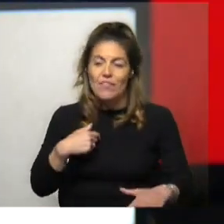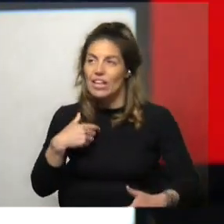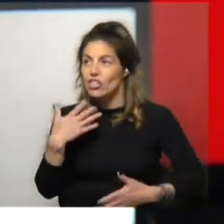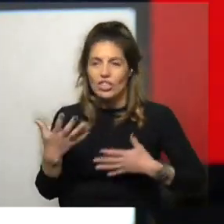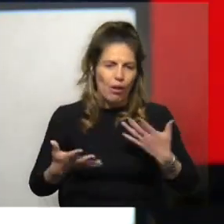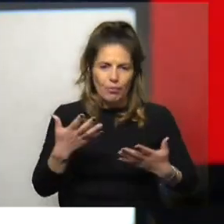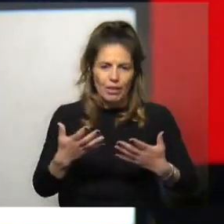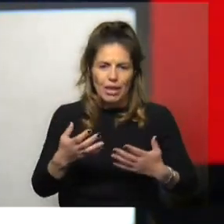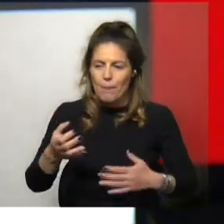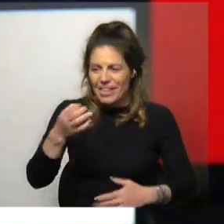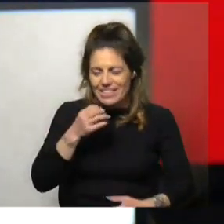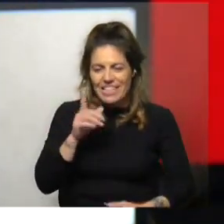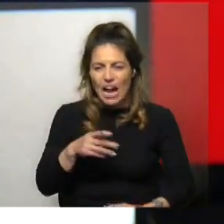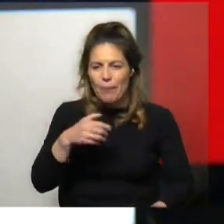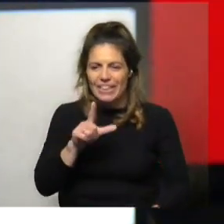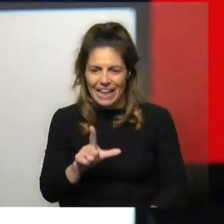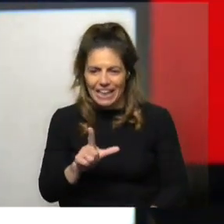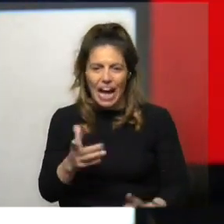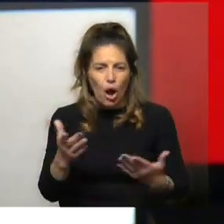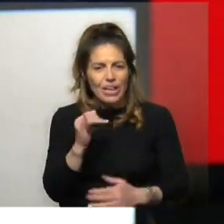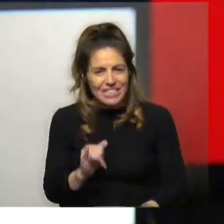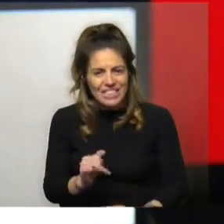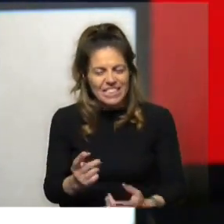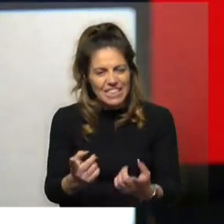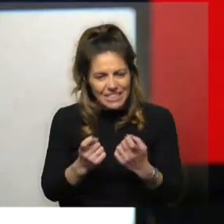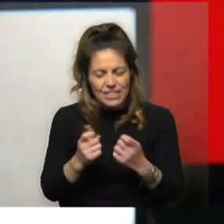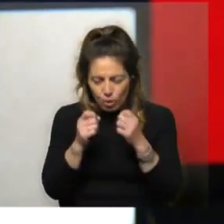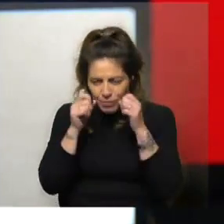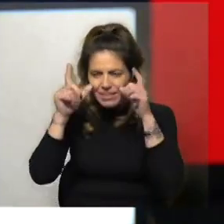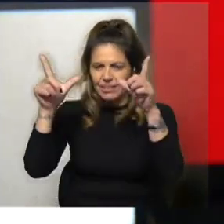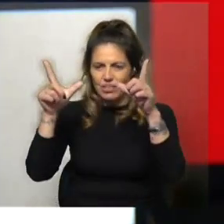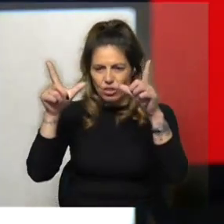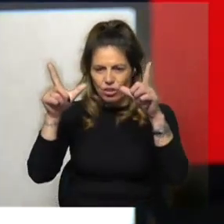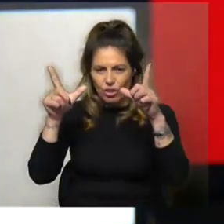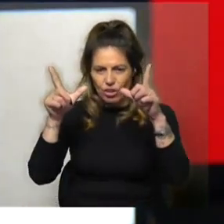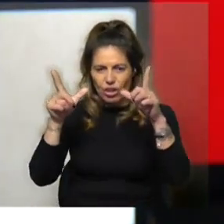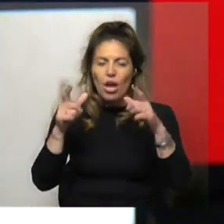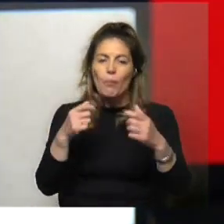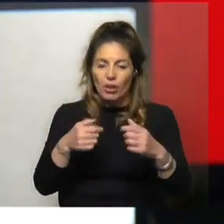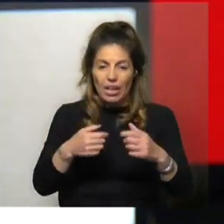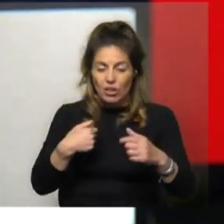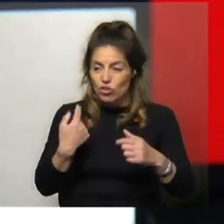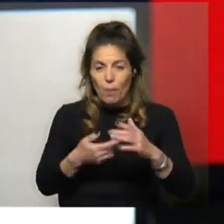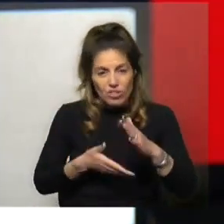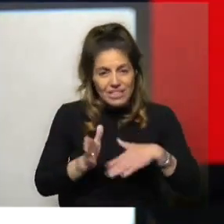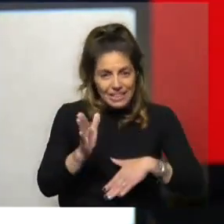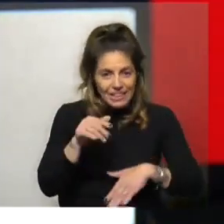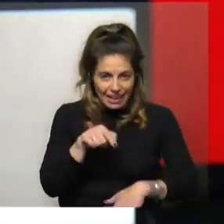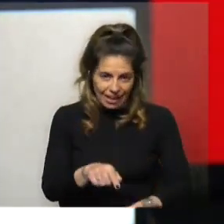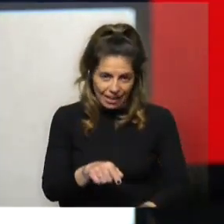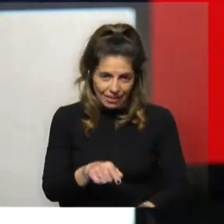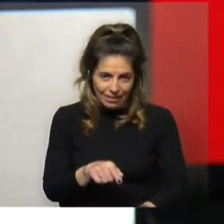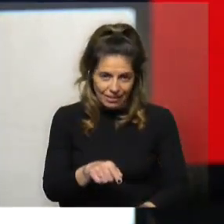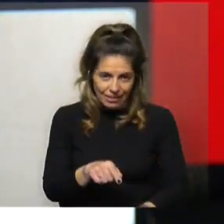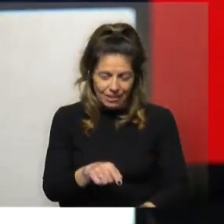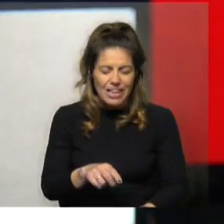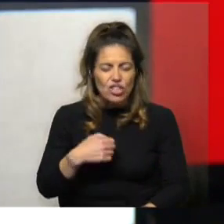complicado y me dice Gabriel por favor ahora sí preciso que me prestes atención porque vamos a salir de acá Este y